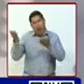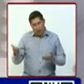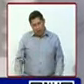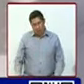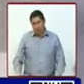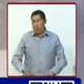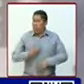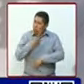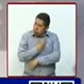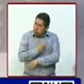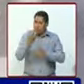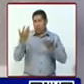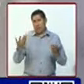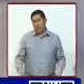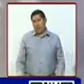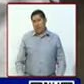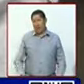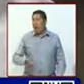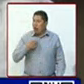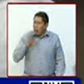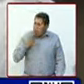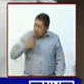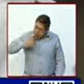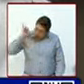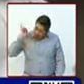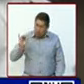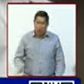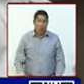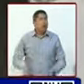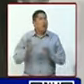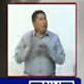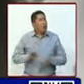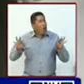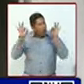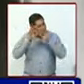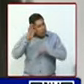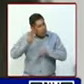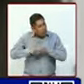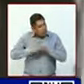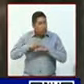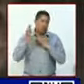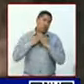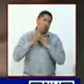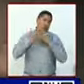puntos de vacunación, hay vacunas, lo decíamos ayer, es importante prevenir.